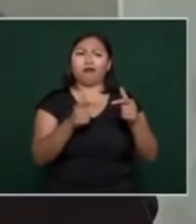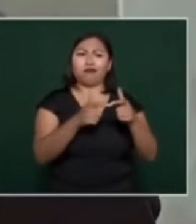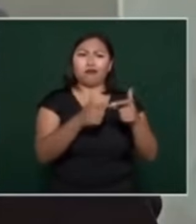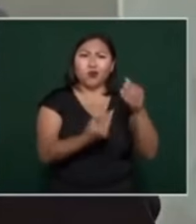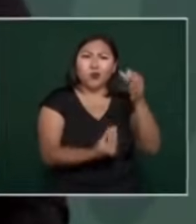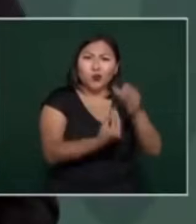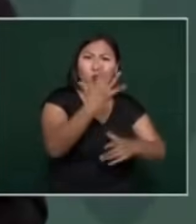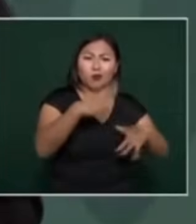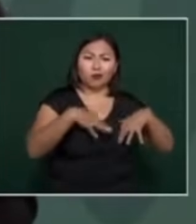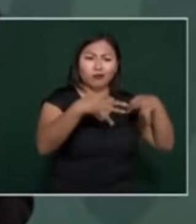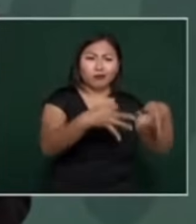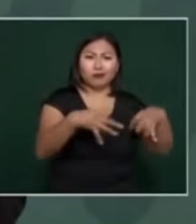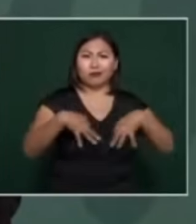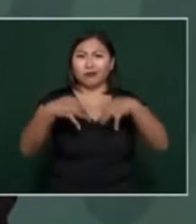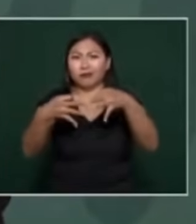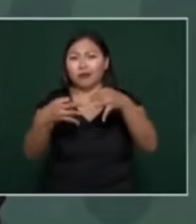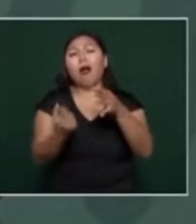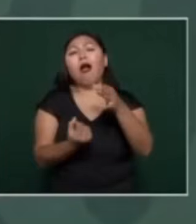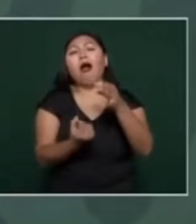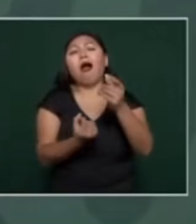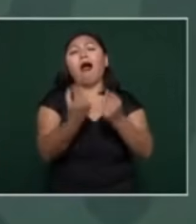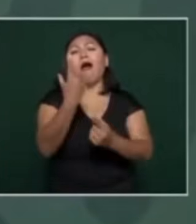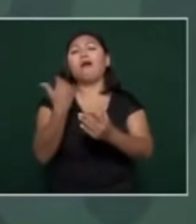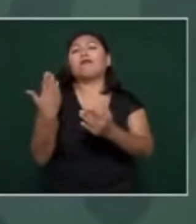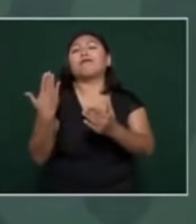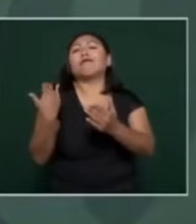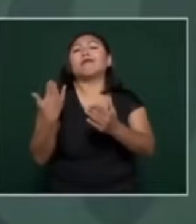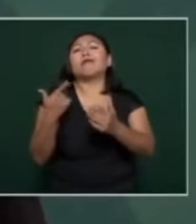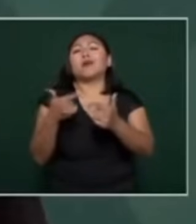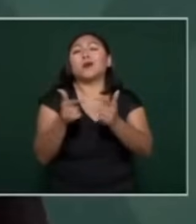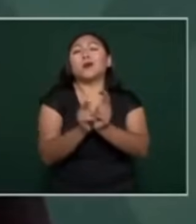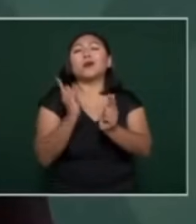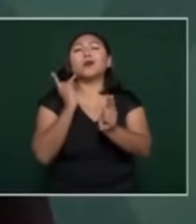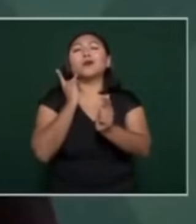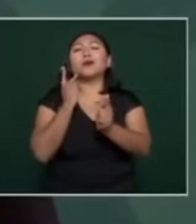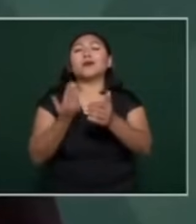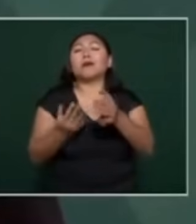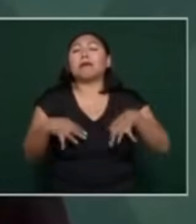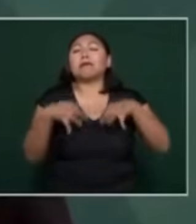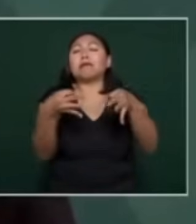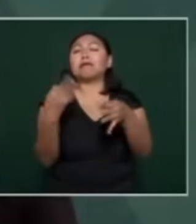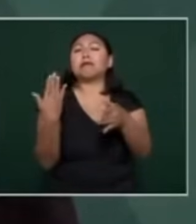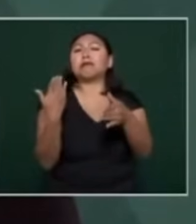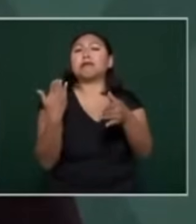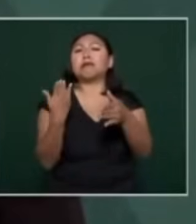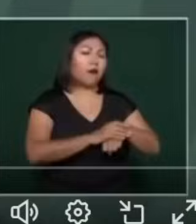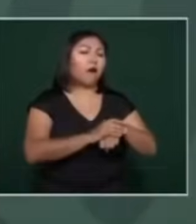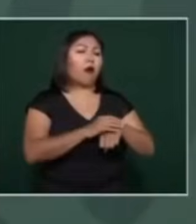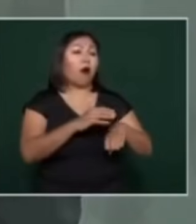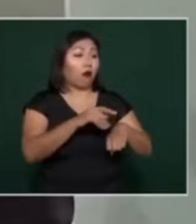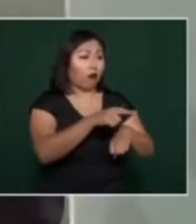Marcelo Ebrard. Hoy Marcelo Ebrard está callado, no ha respondido. Amigos y amigas, vamos a escuchar al